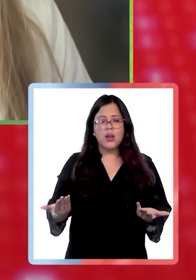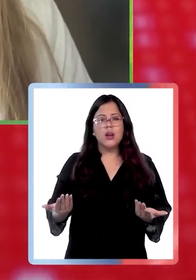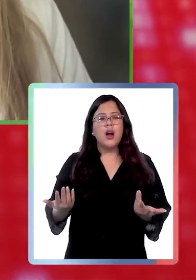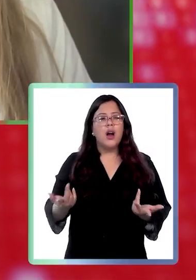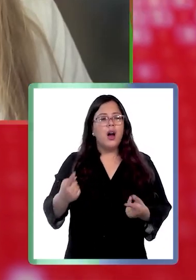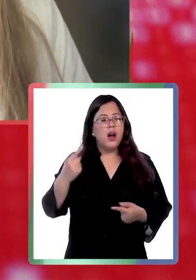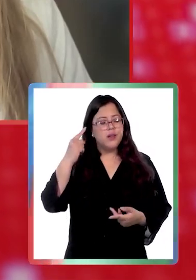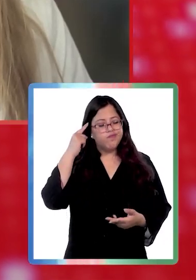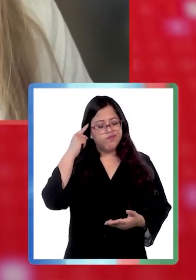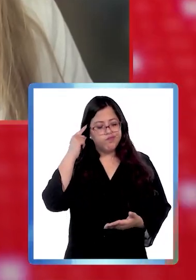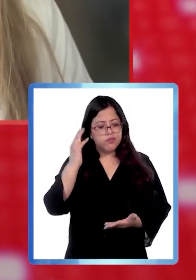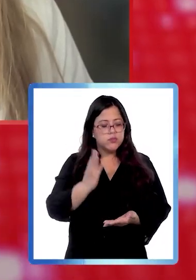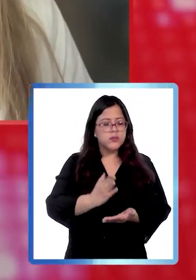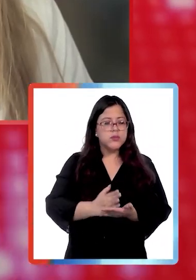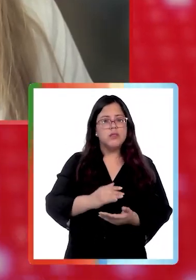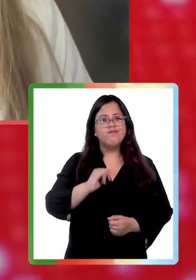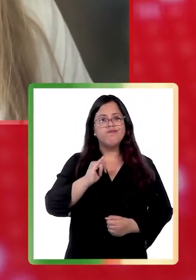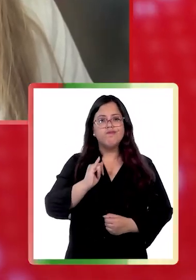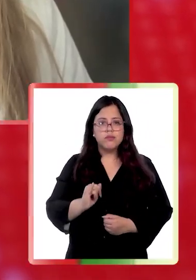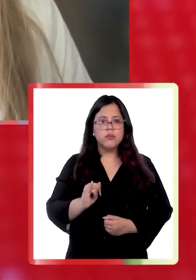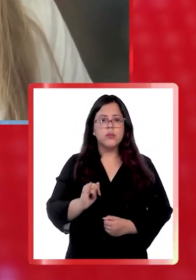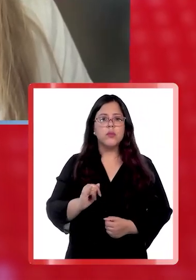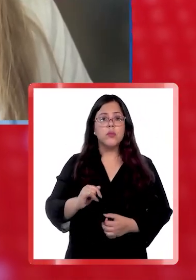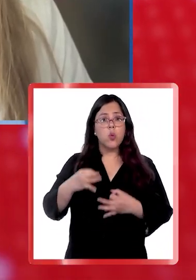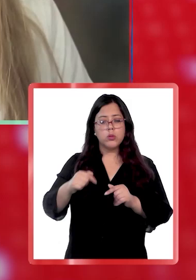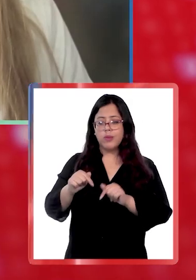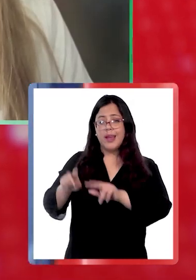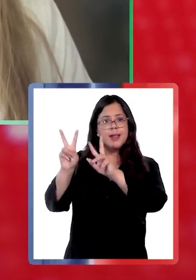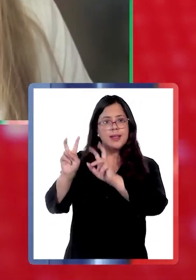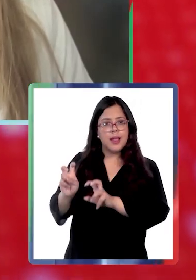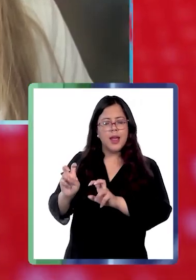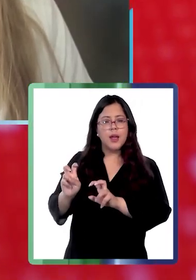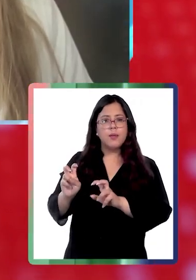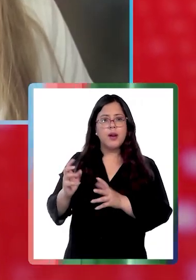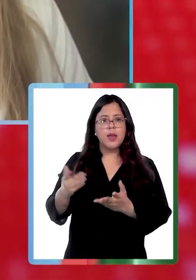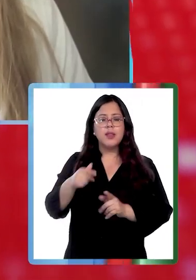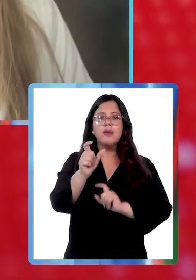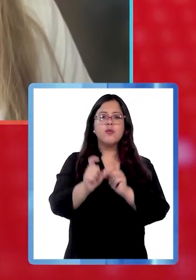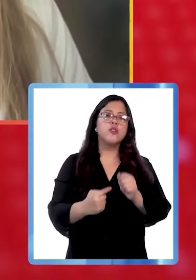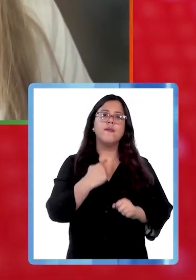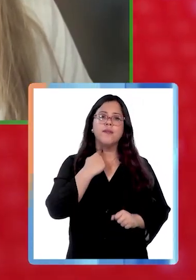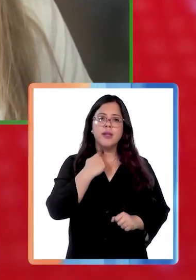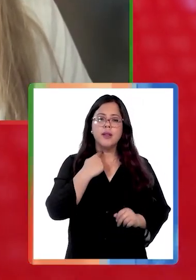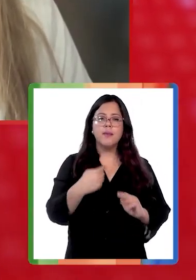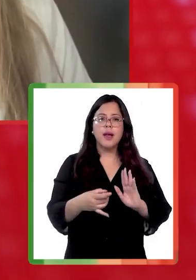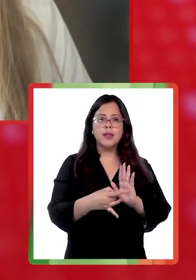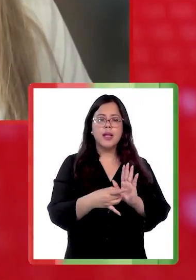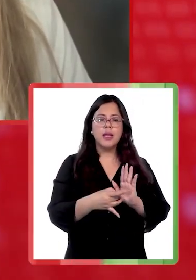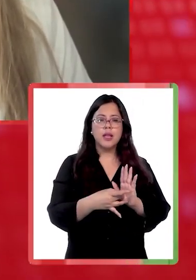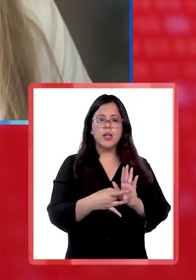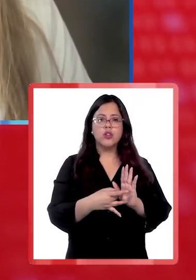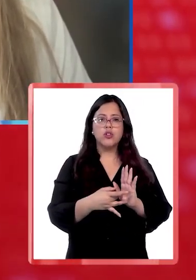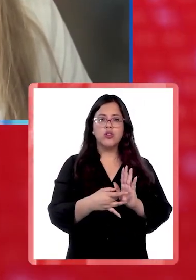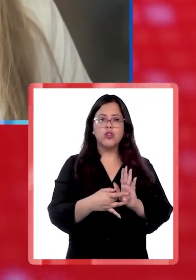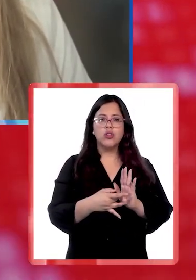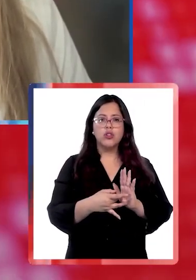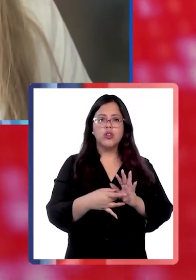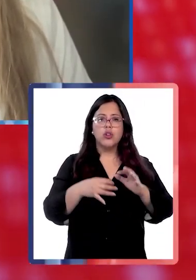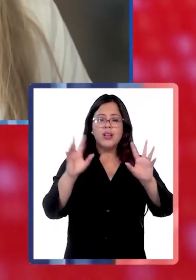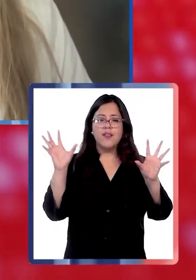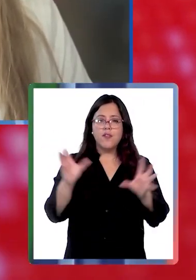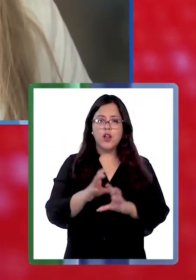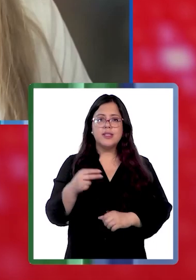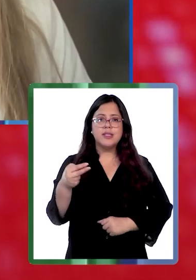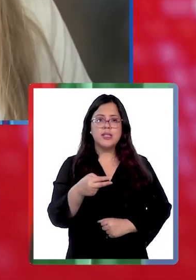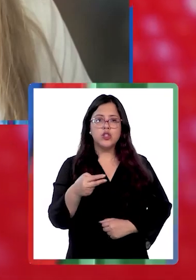ahora, me hizo llevar a decir que sí. Cuando hablamos en este caso de víctimas de delitos que tienen